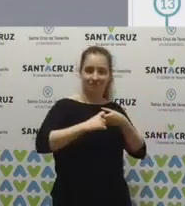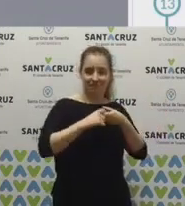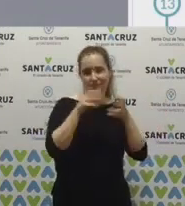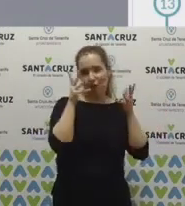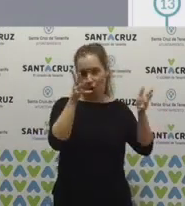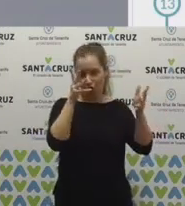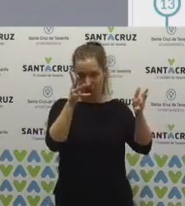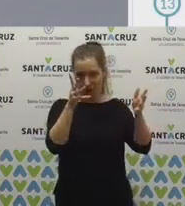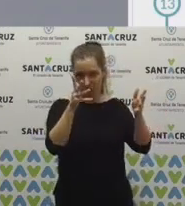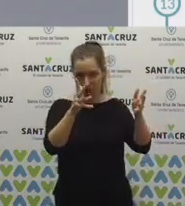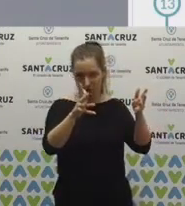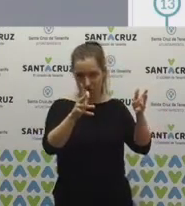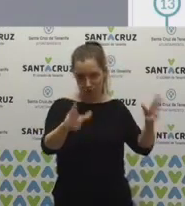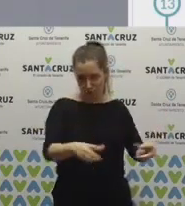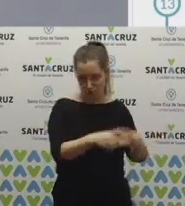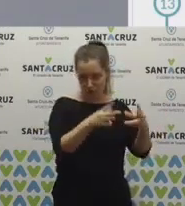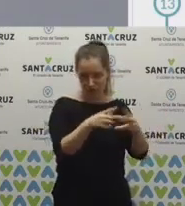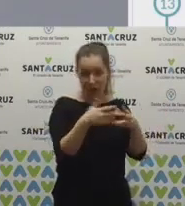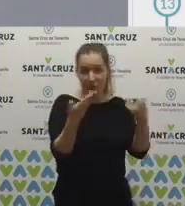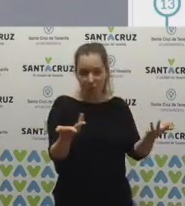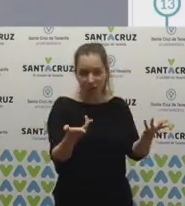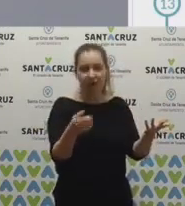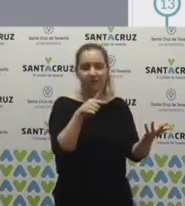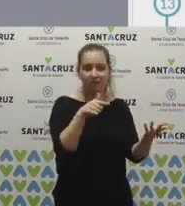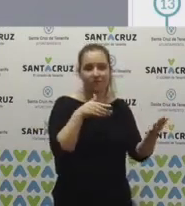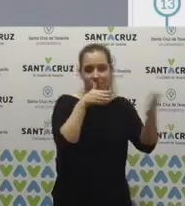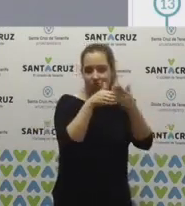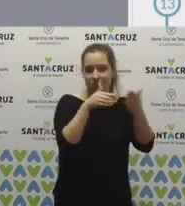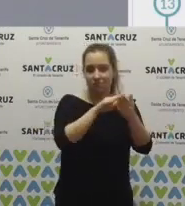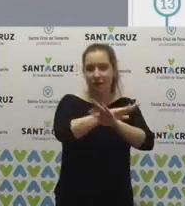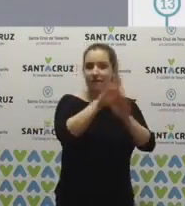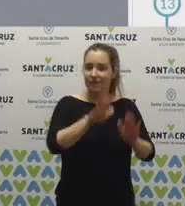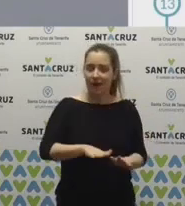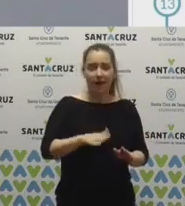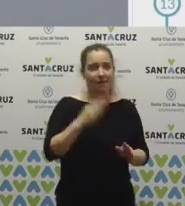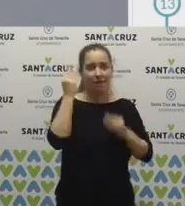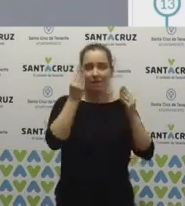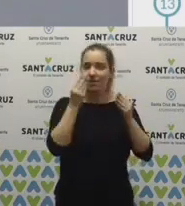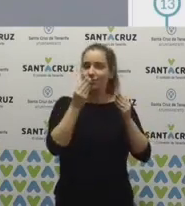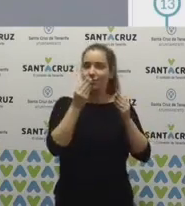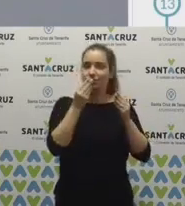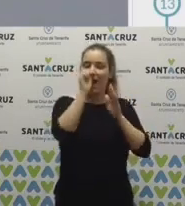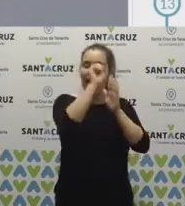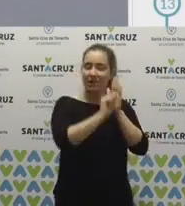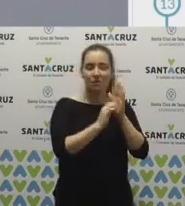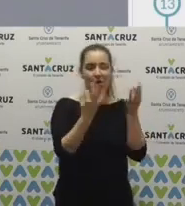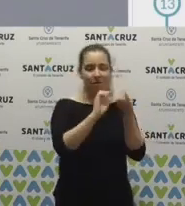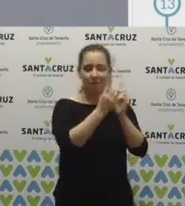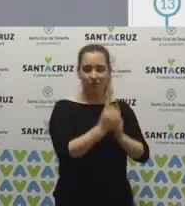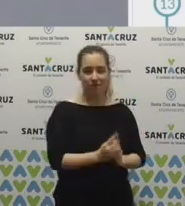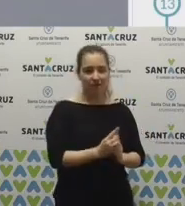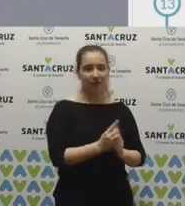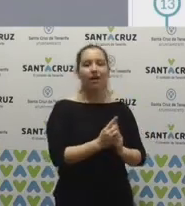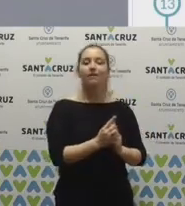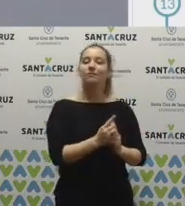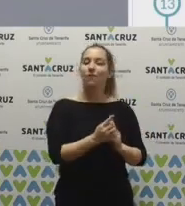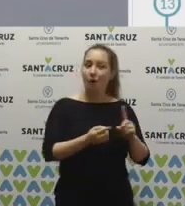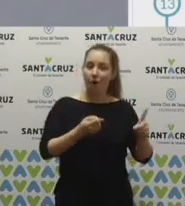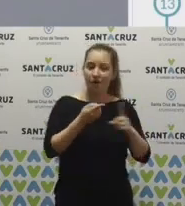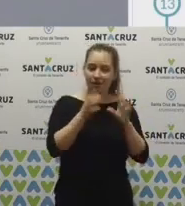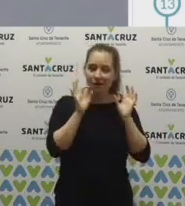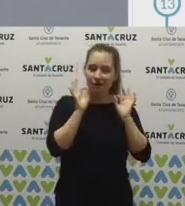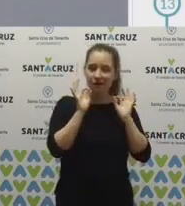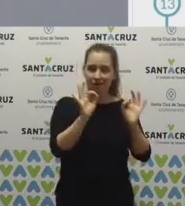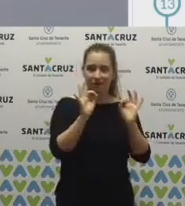de ese consejo social nosotros entendemos que hay que hacer una modificación de ese artículo para que precisamente sea el